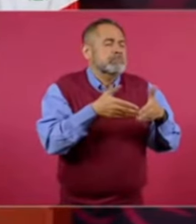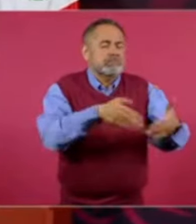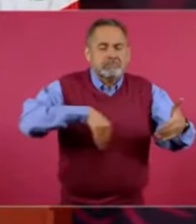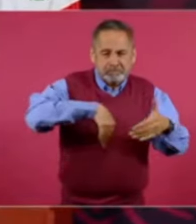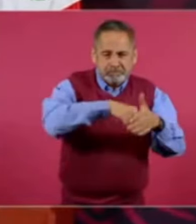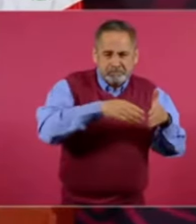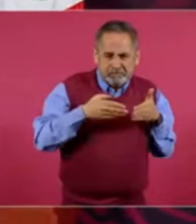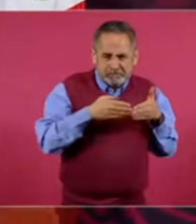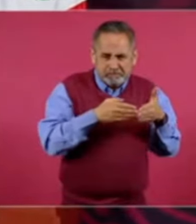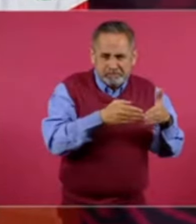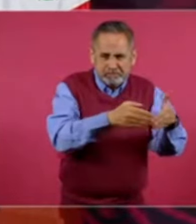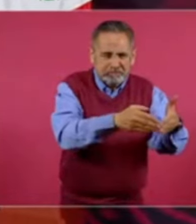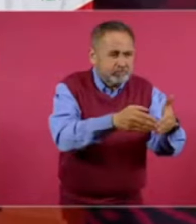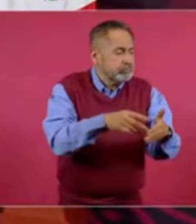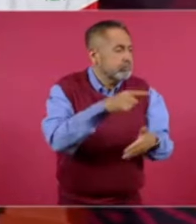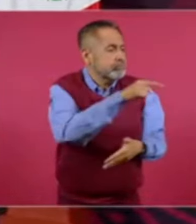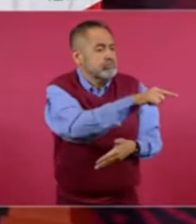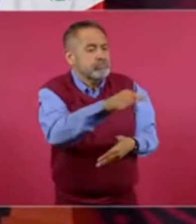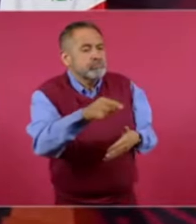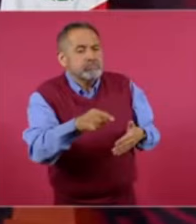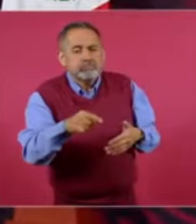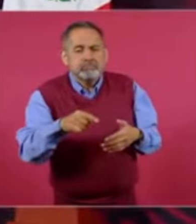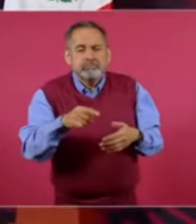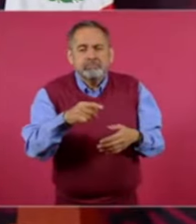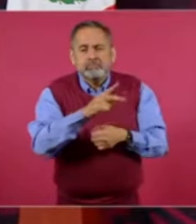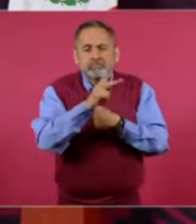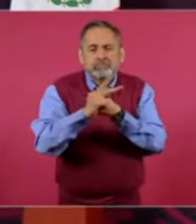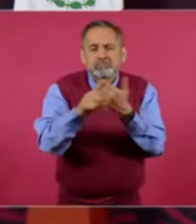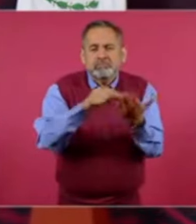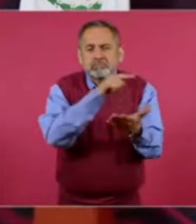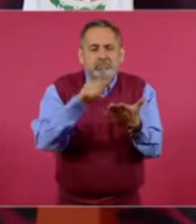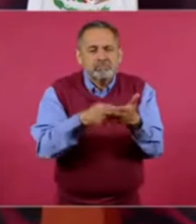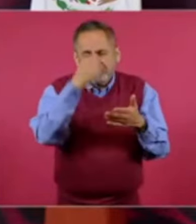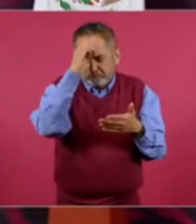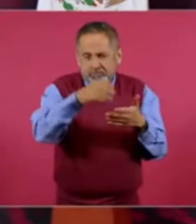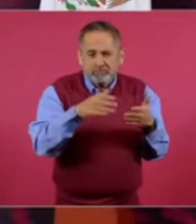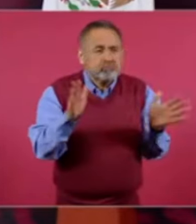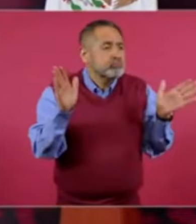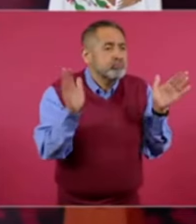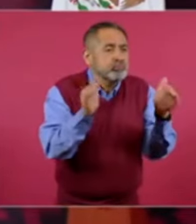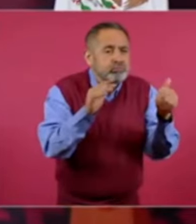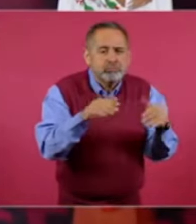a un puerto pequeño en un país extranjero,